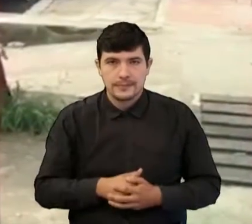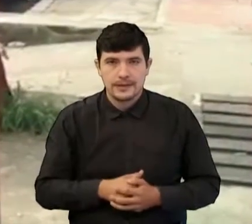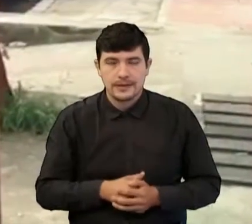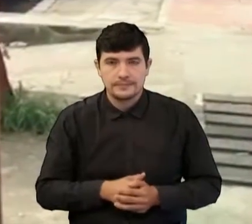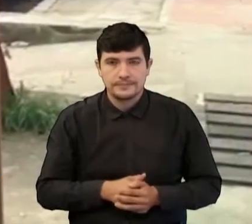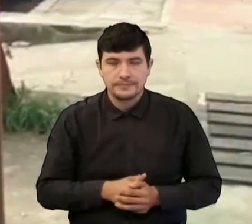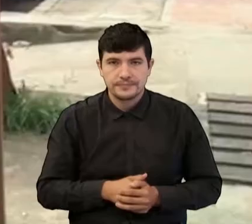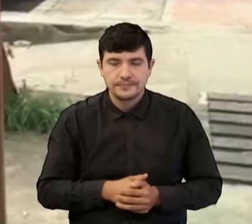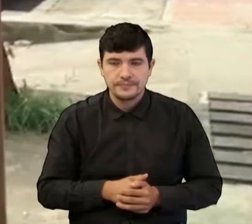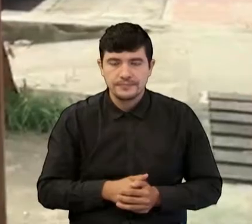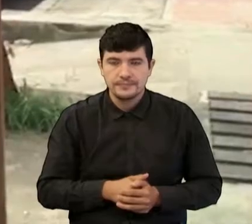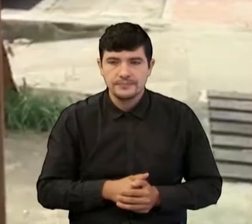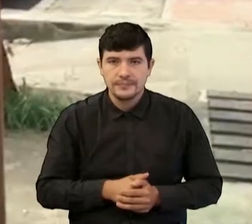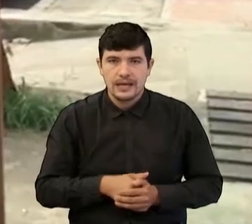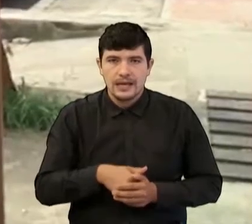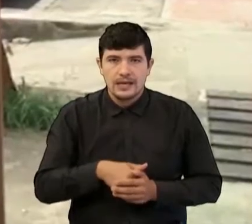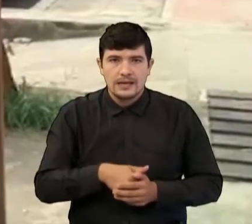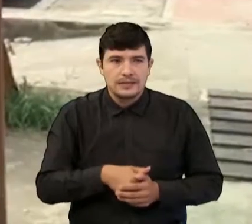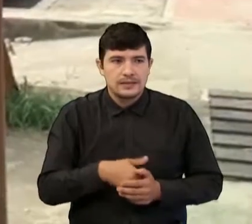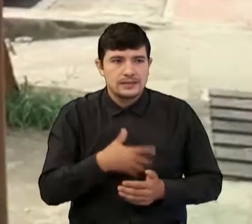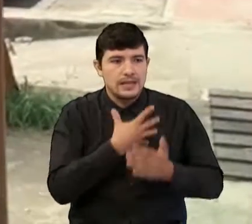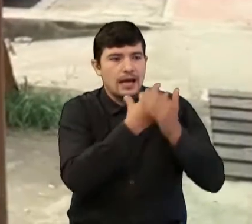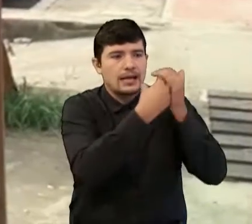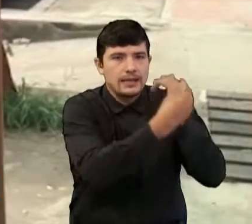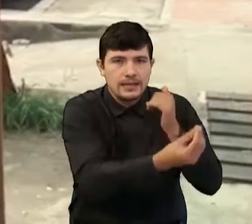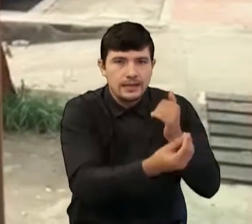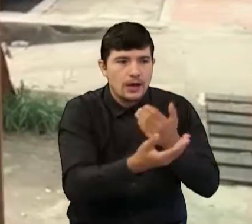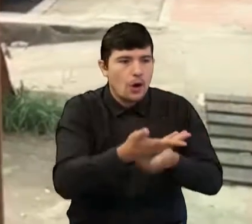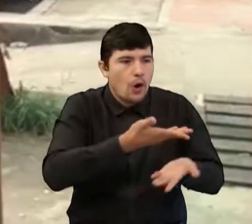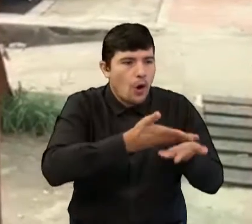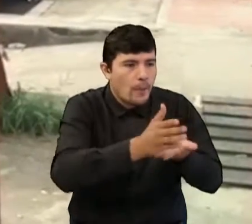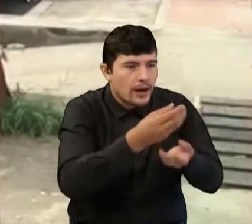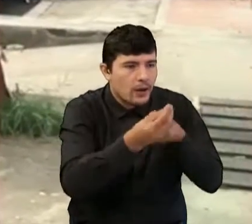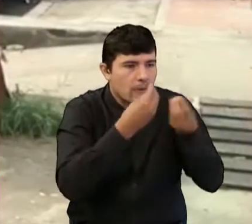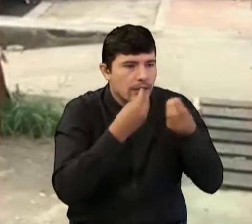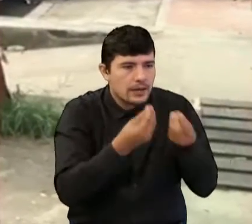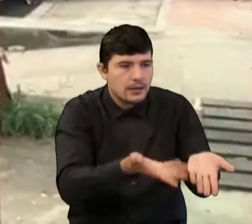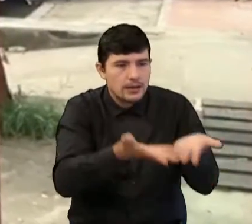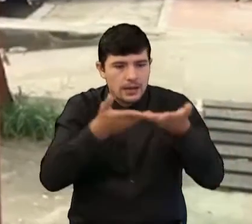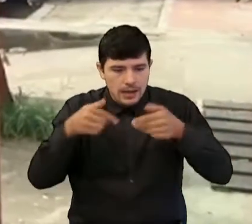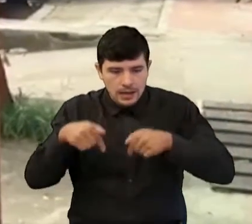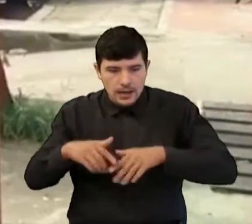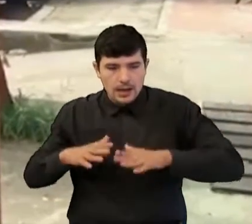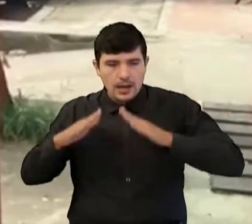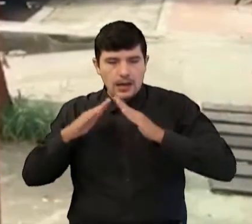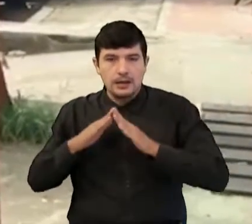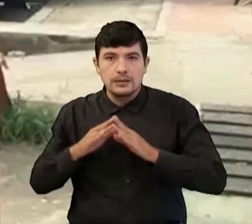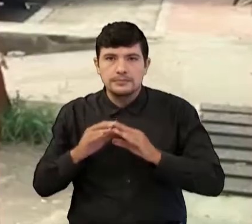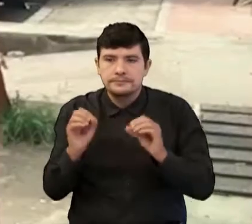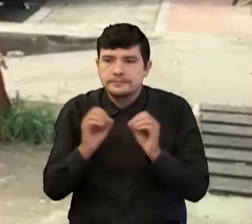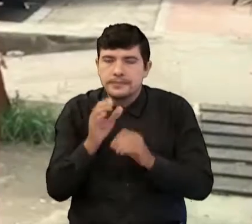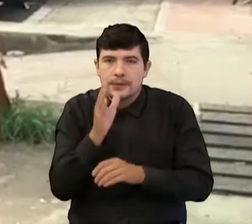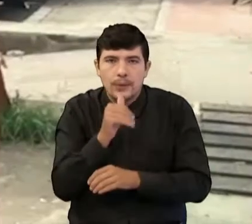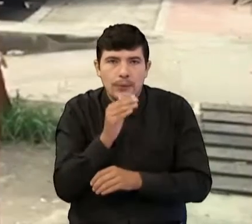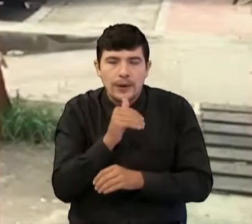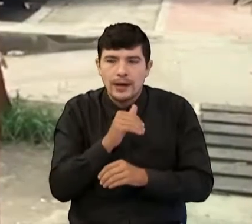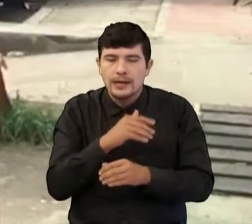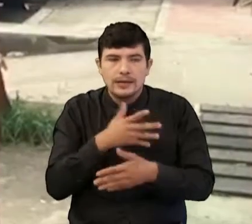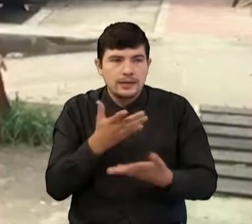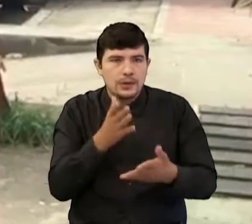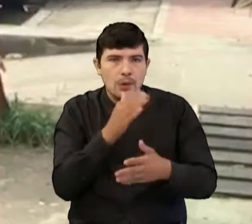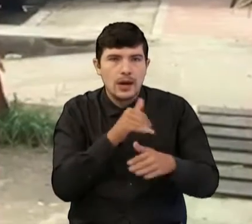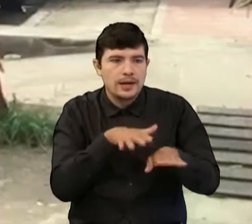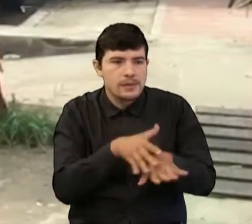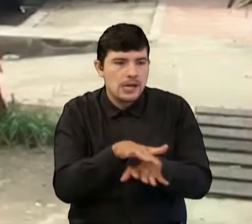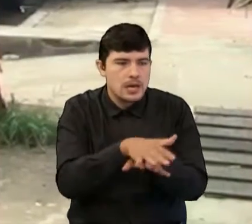podemos pasar ni nuestros víveres, ni comida, ni nada de ninguna para estas regiones, porque realmente no tenemos